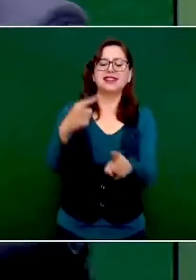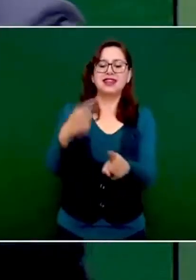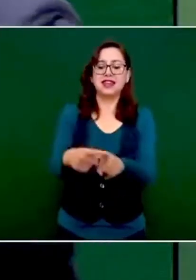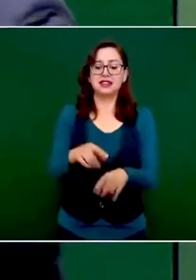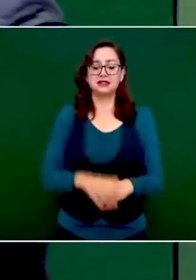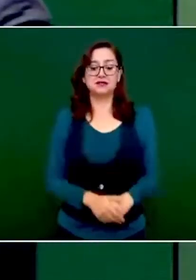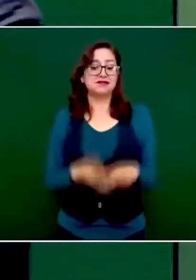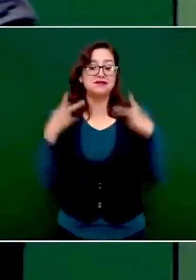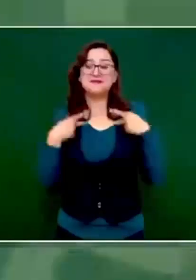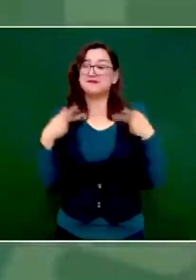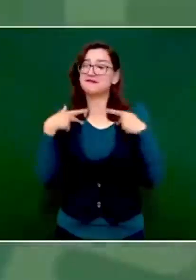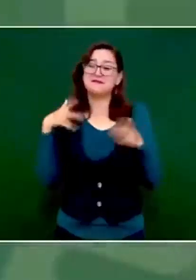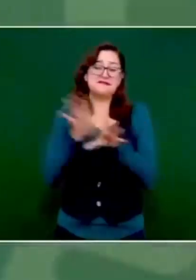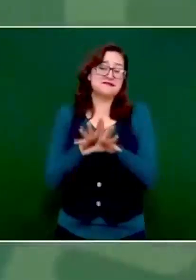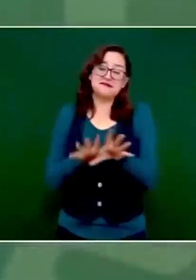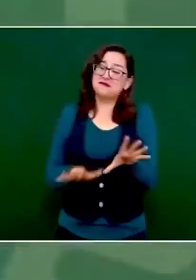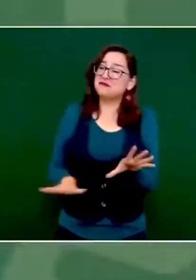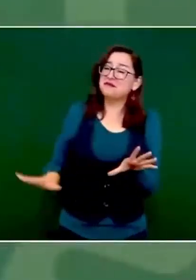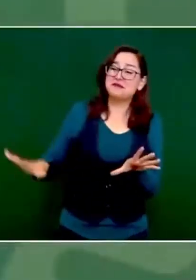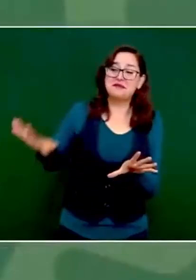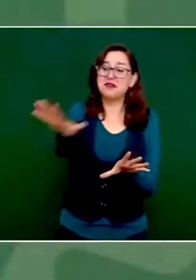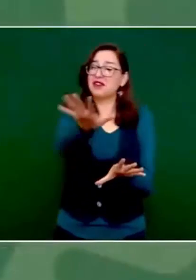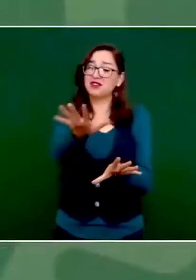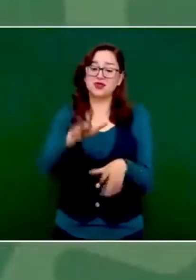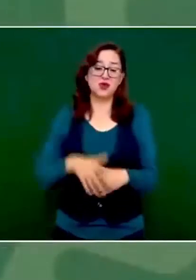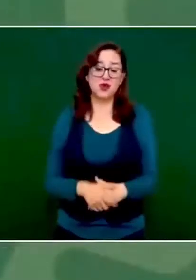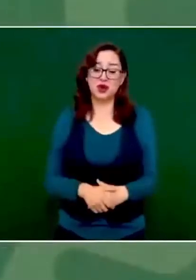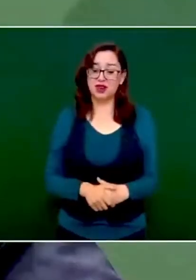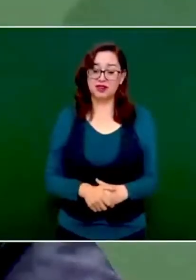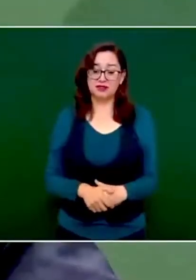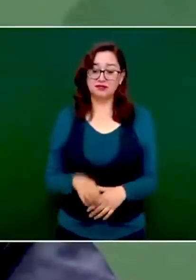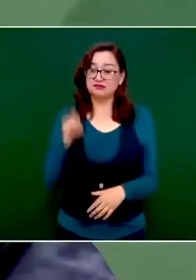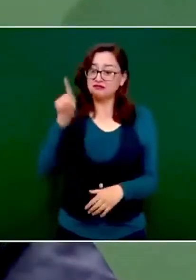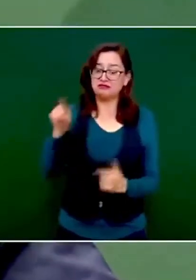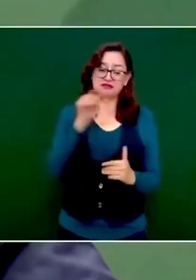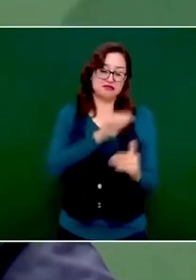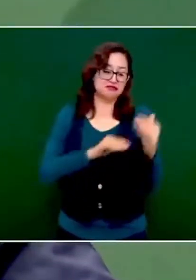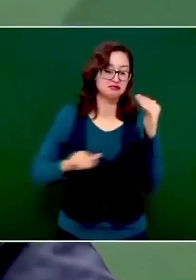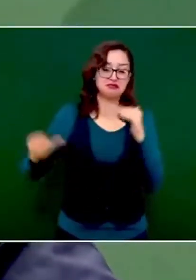el pueblo, que es el soberano.